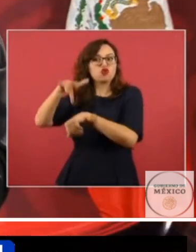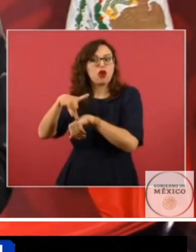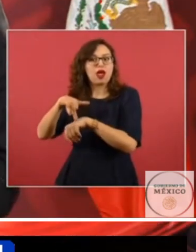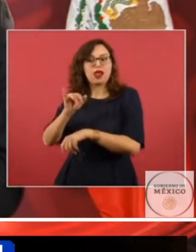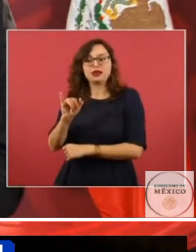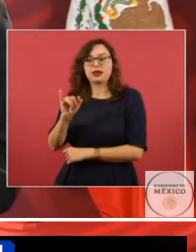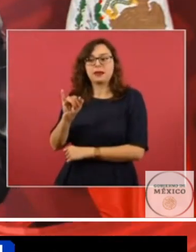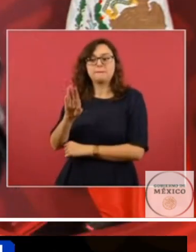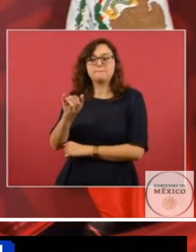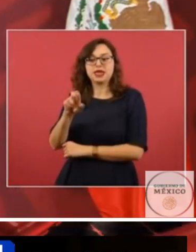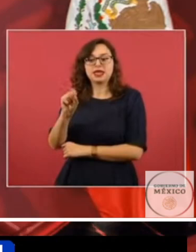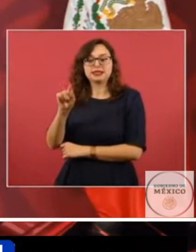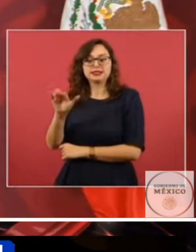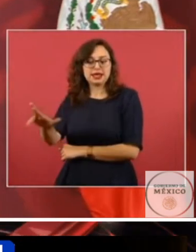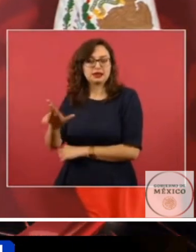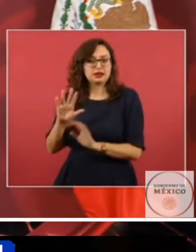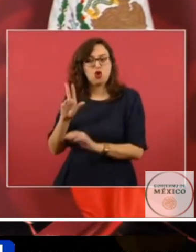Entonces tienen 80 hospitales.